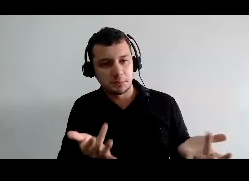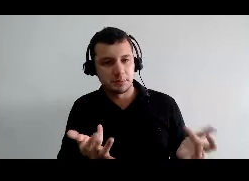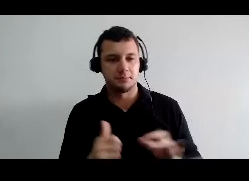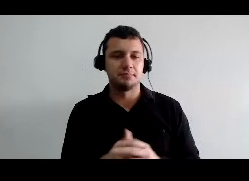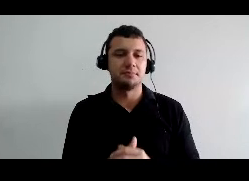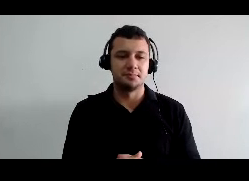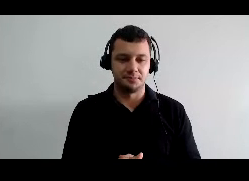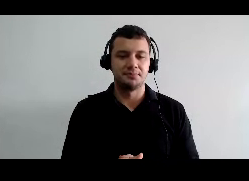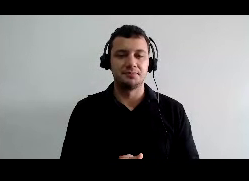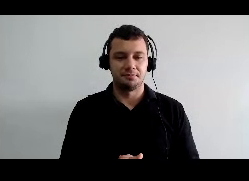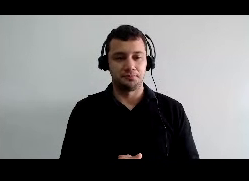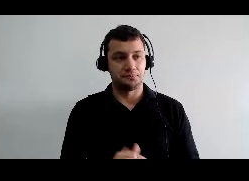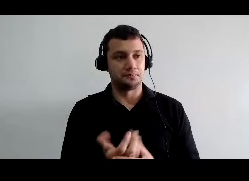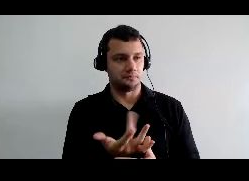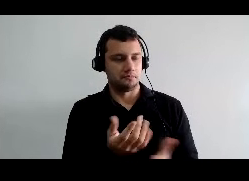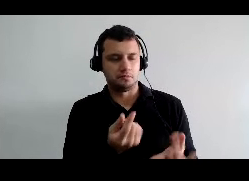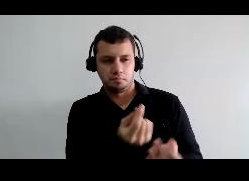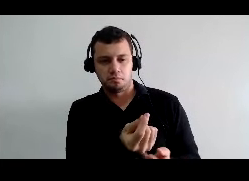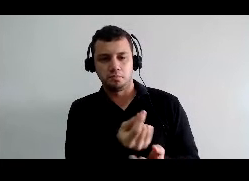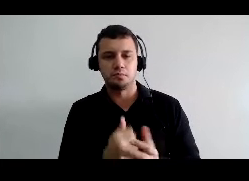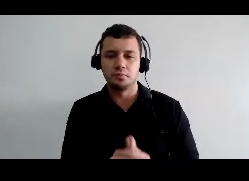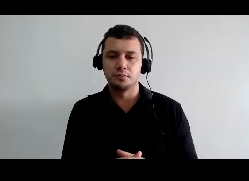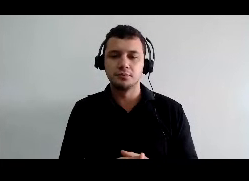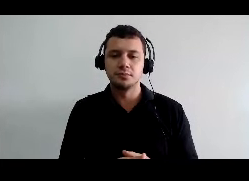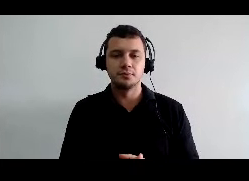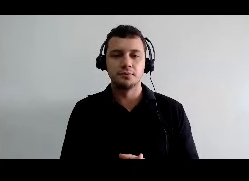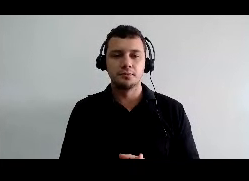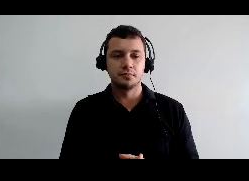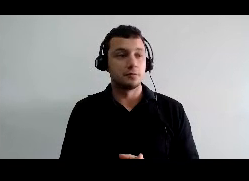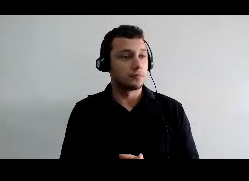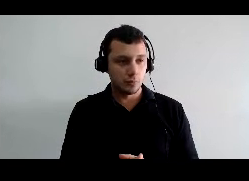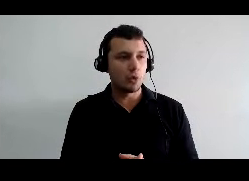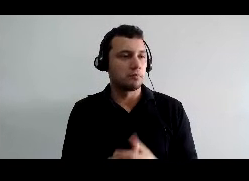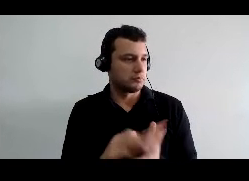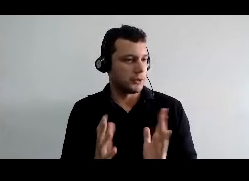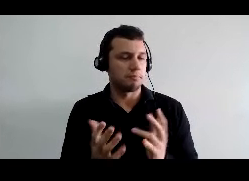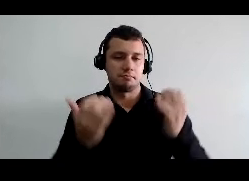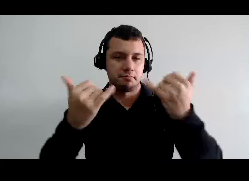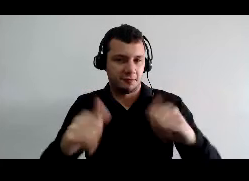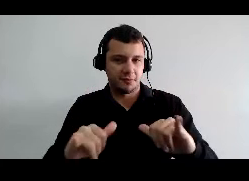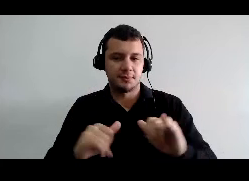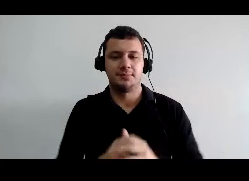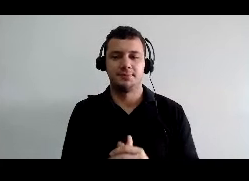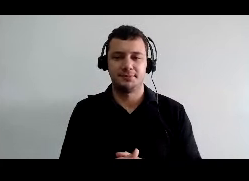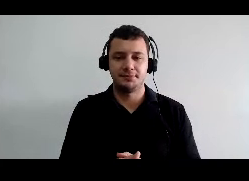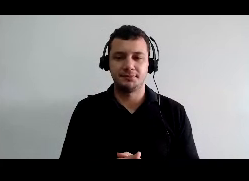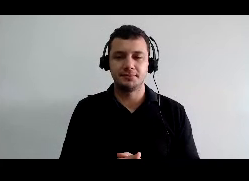Esperemos unos segunditos y si no, para que demos cierre al espacio.